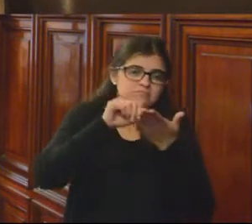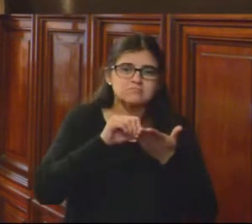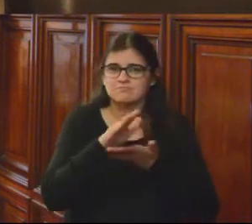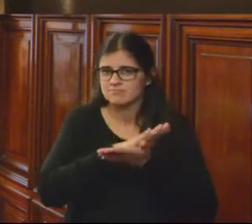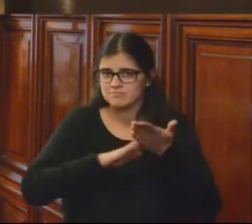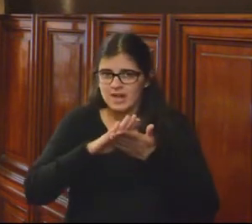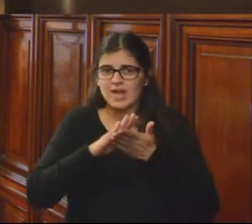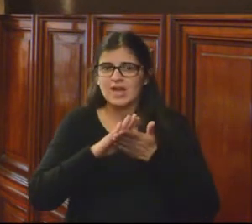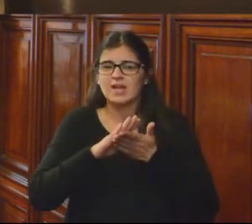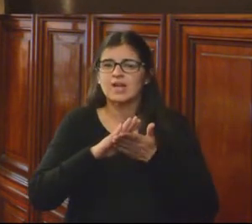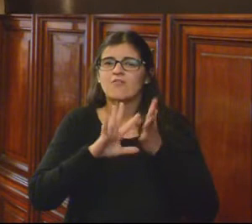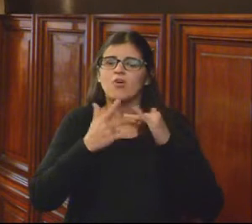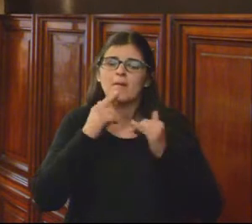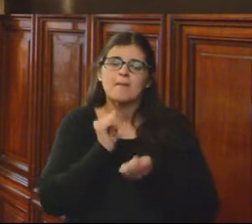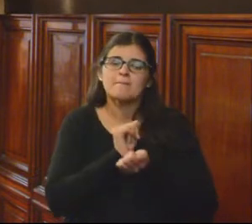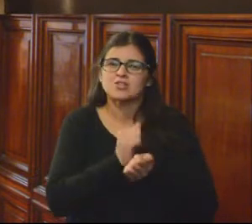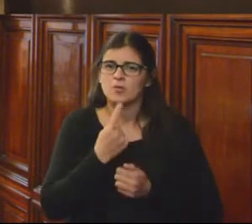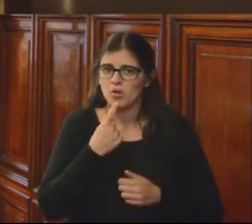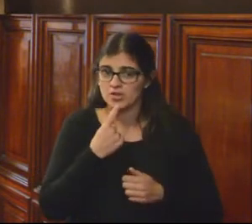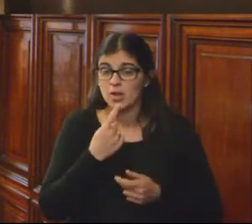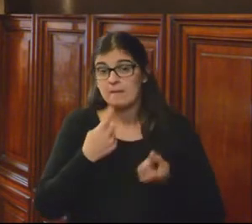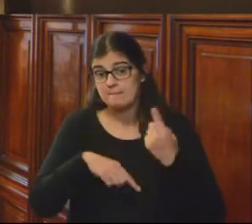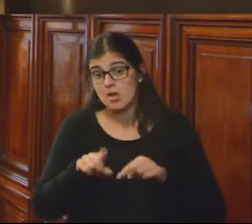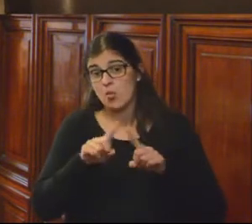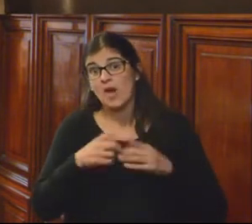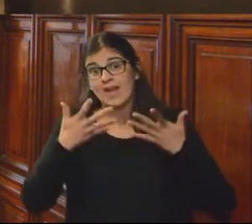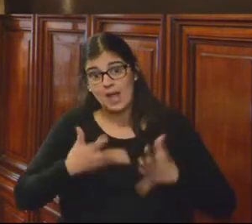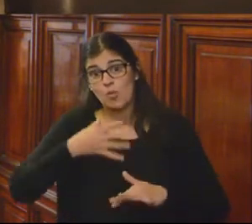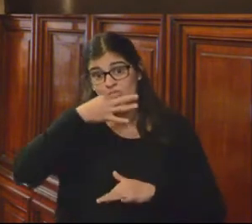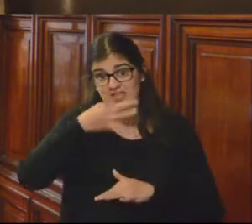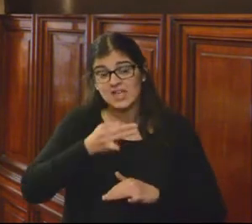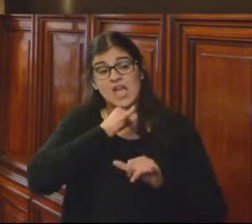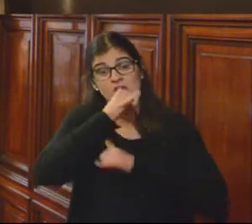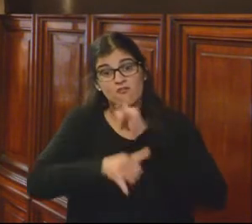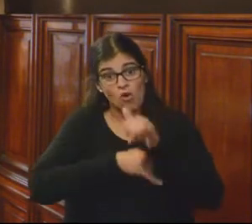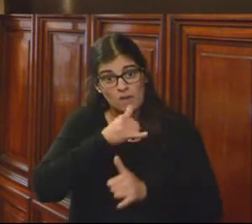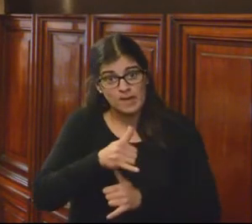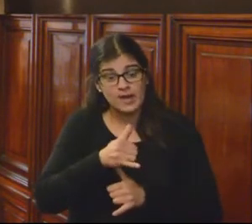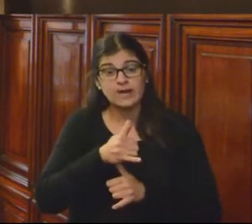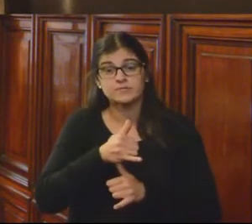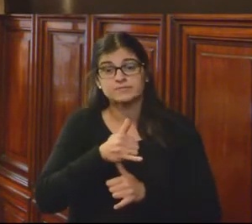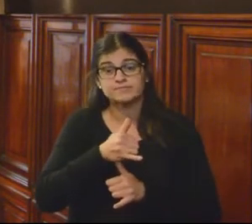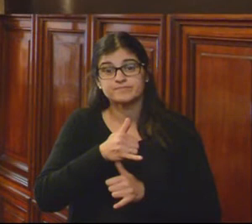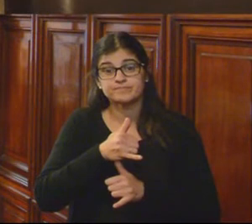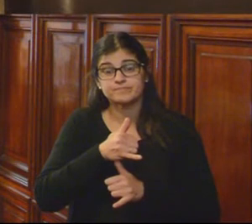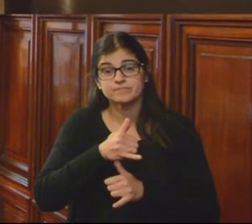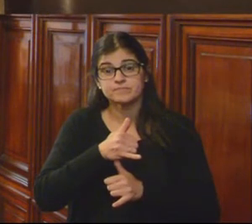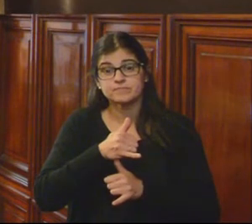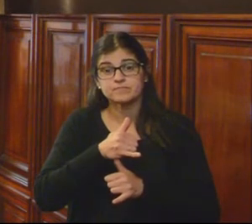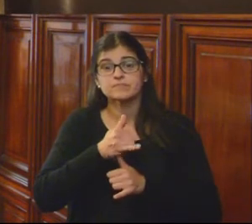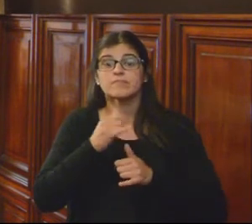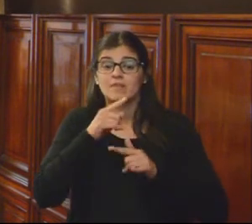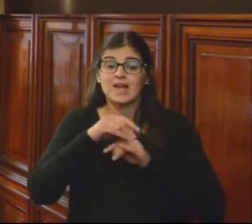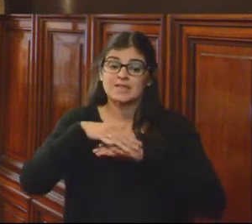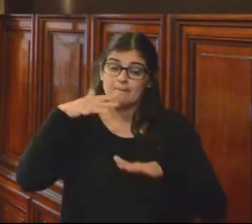la categoría de presos políticos. Sin embargo, queremos decir, presidente, informar que en el seno de la